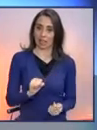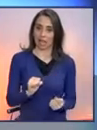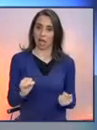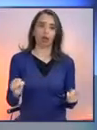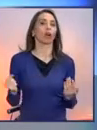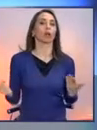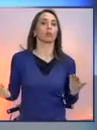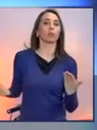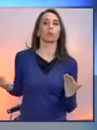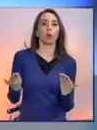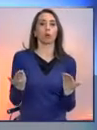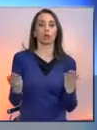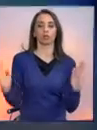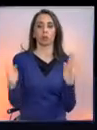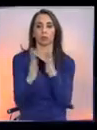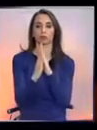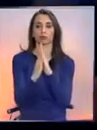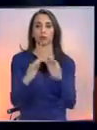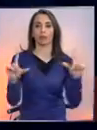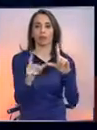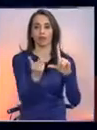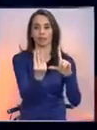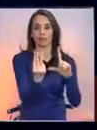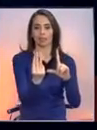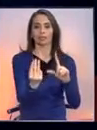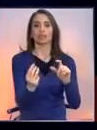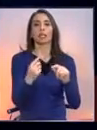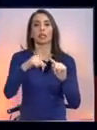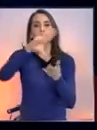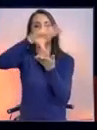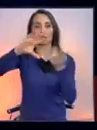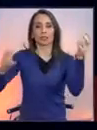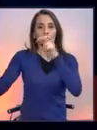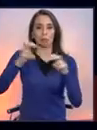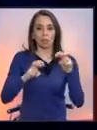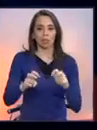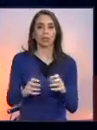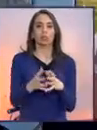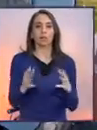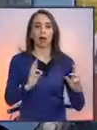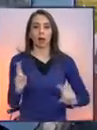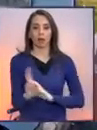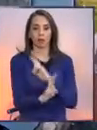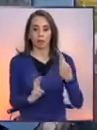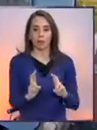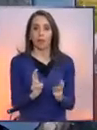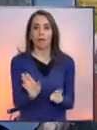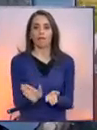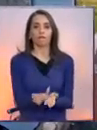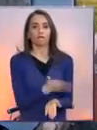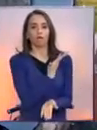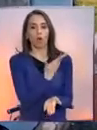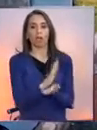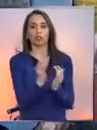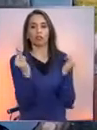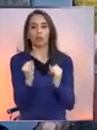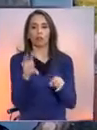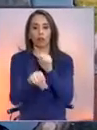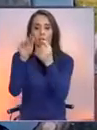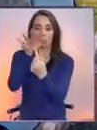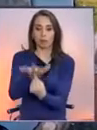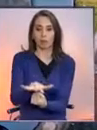propuestas en Tele 13. Inmigrantes. Tenemos que reforzar la convivencia, dejar fuera toda forma de